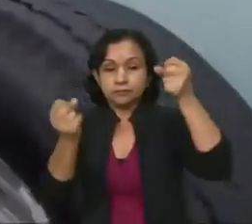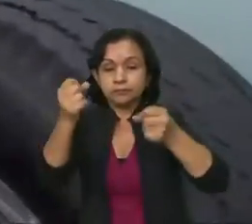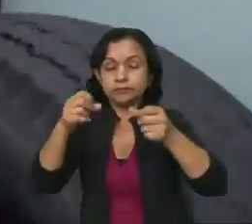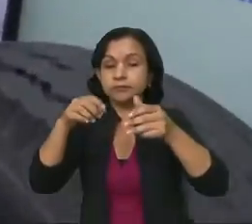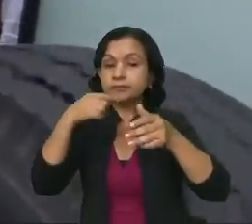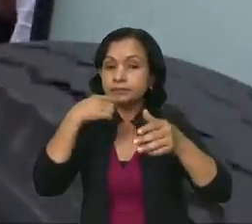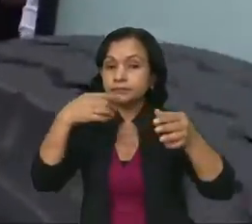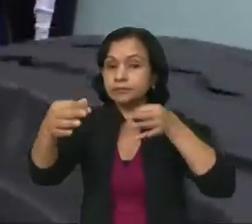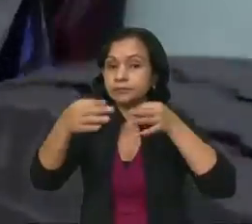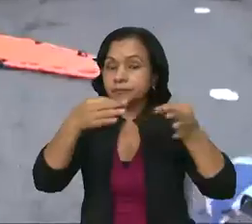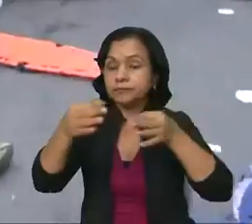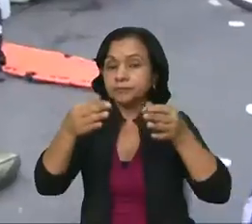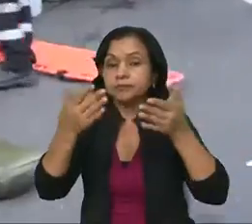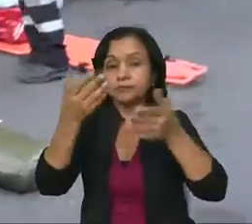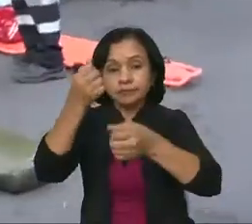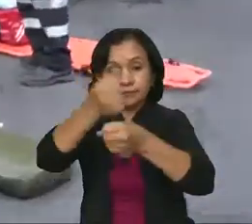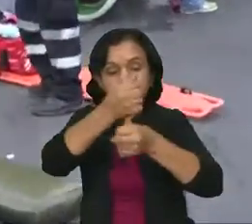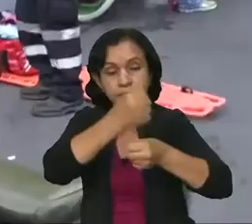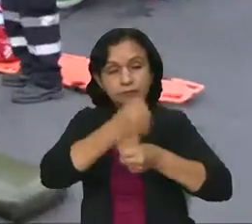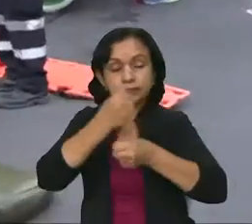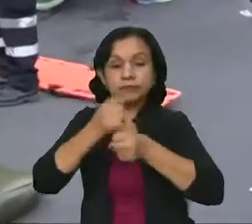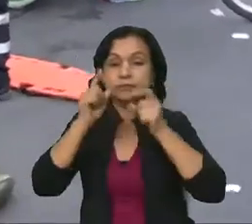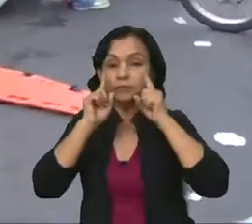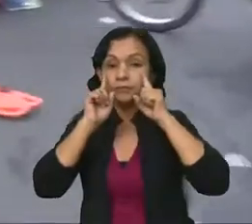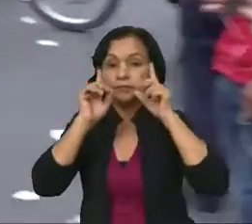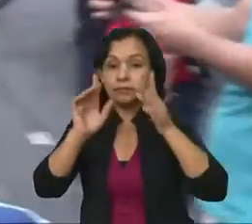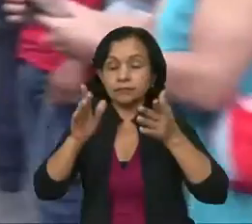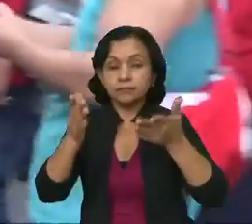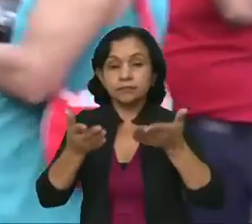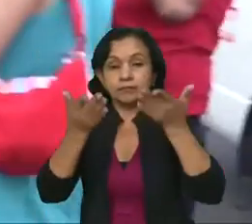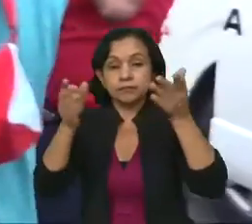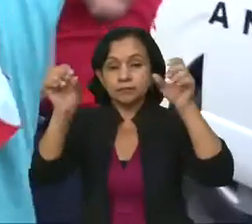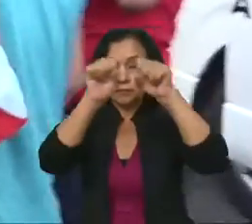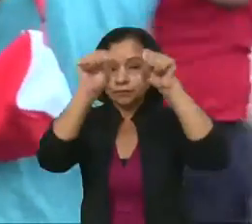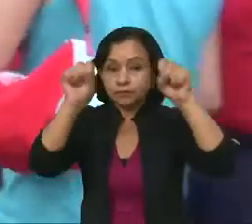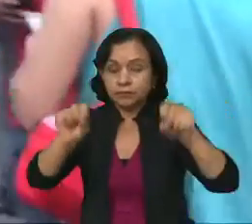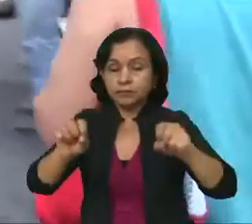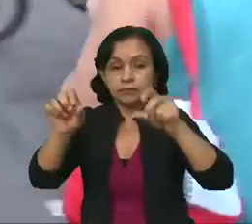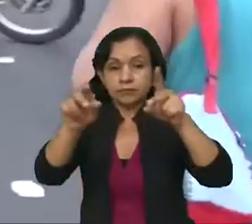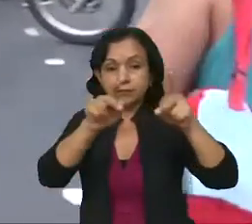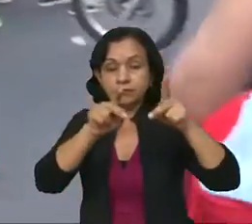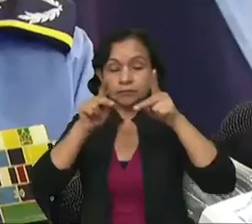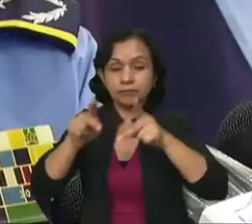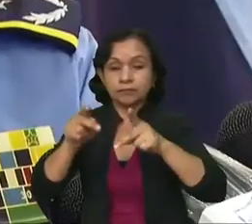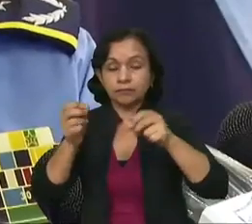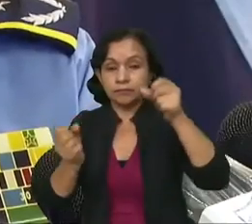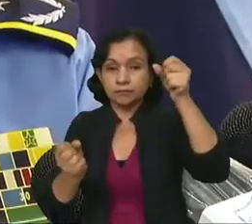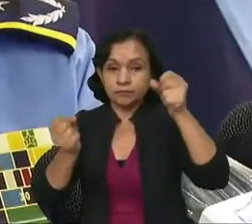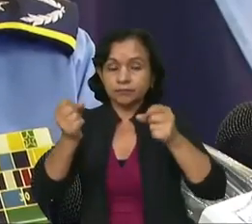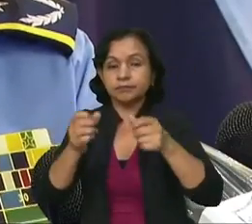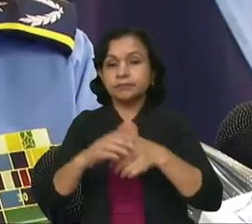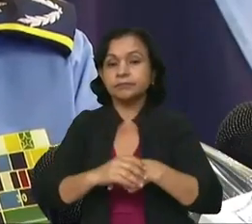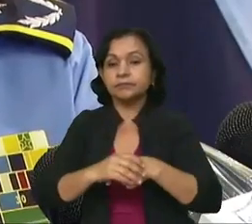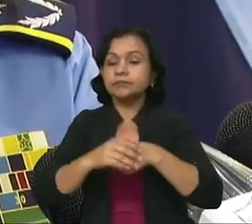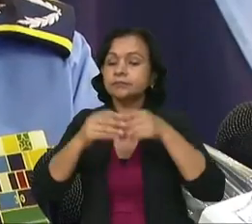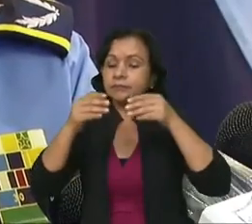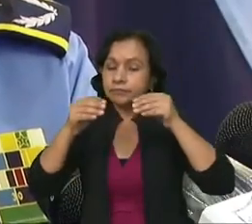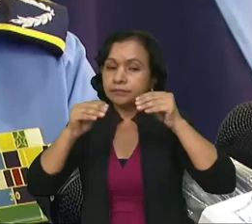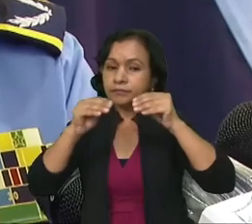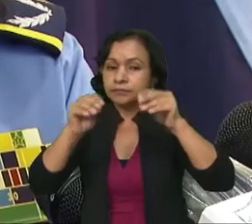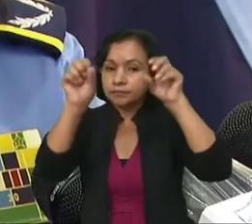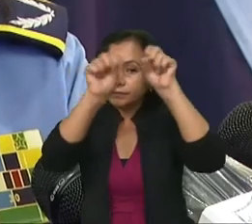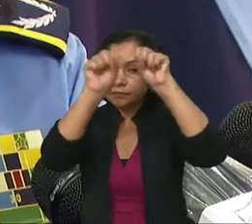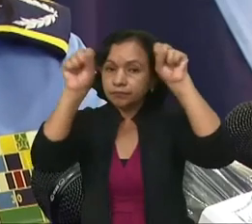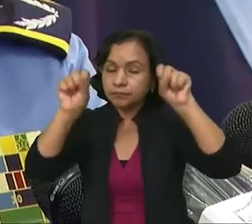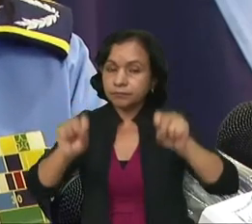ha reforzado sus líneas de trabajo preventivo, brindando talleres a conductores. Se impartieron